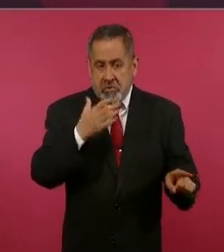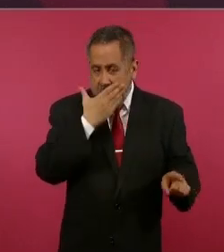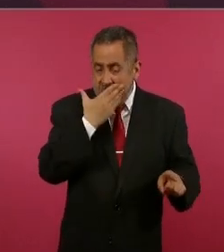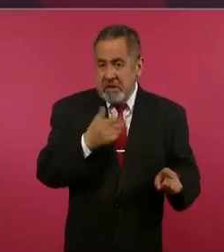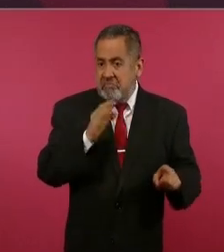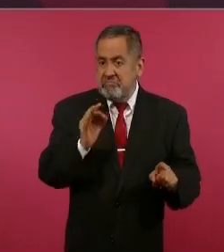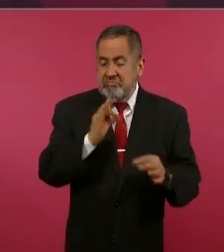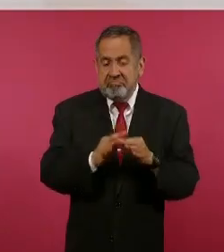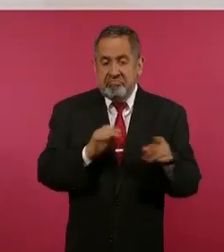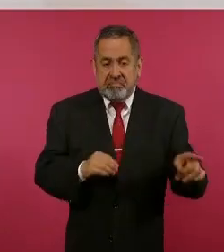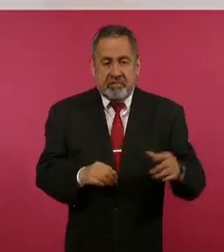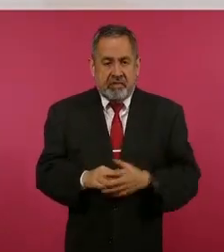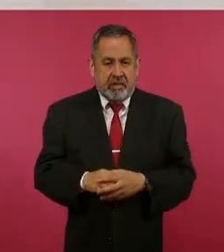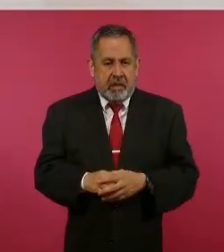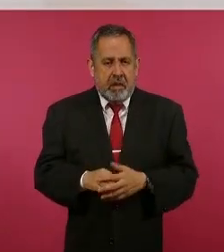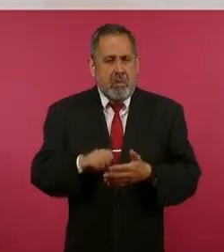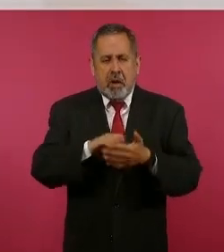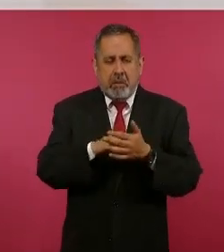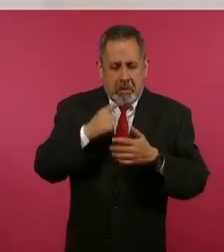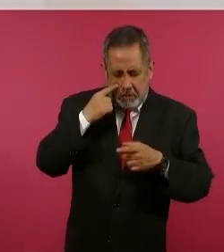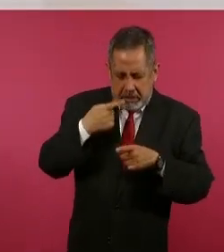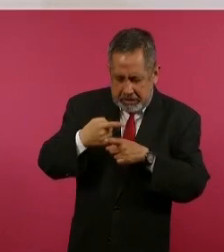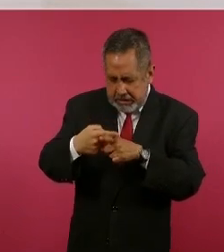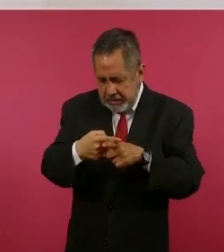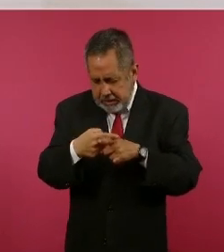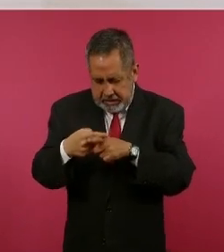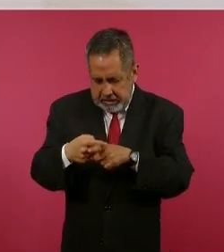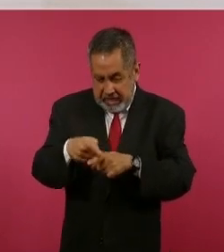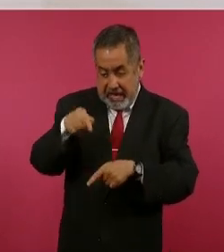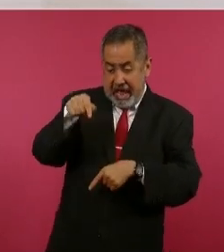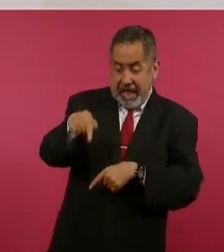sobre todo para detectar